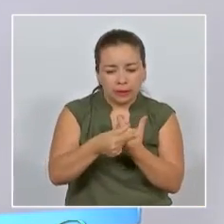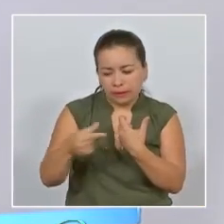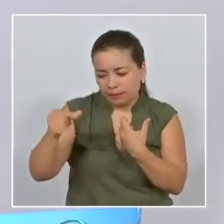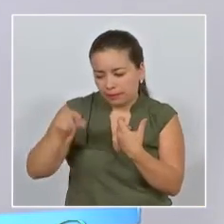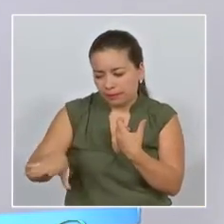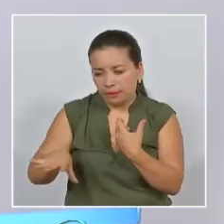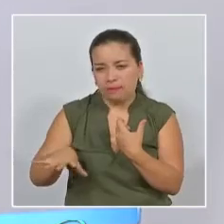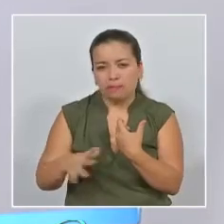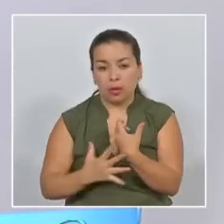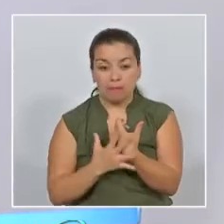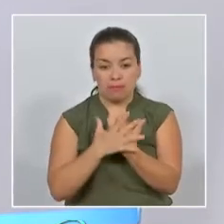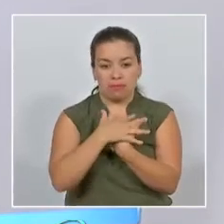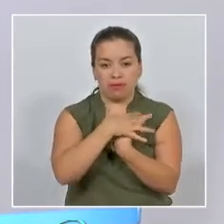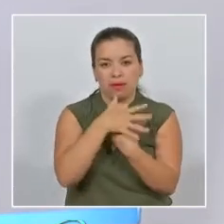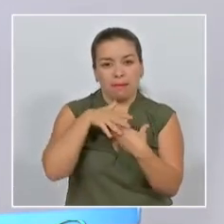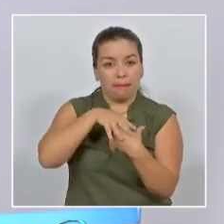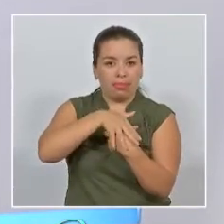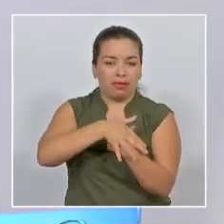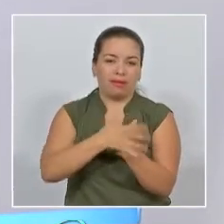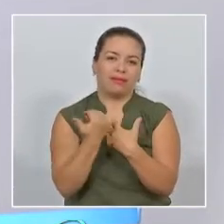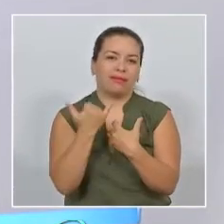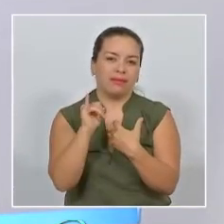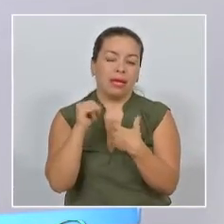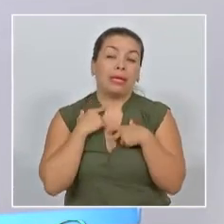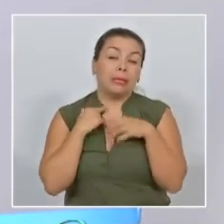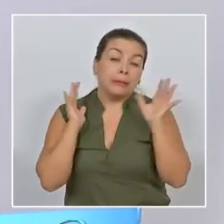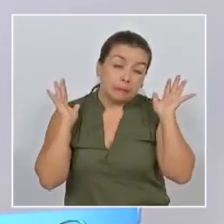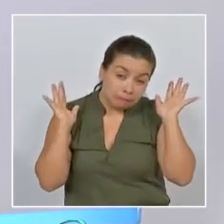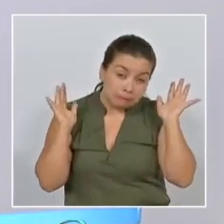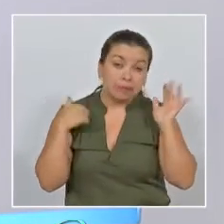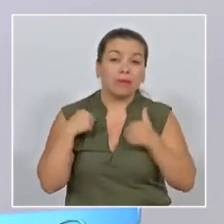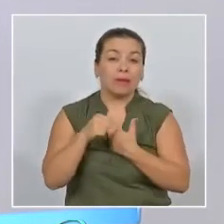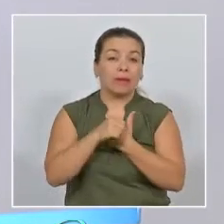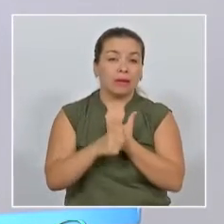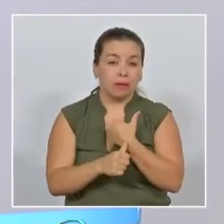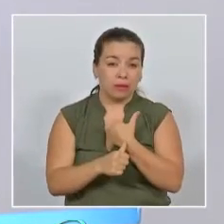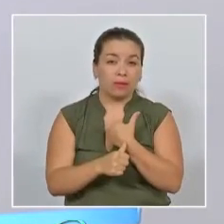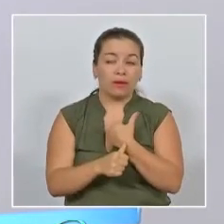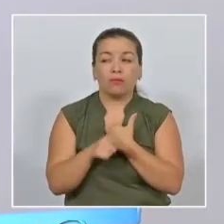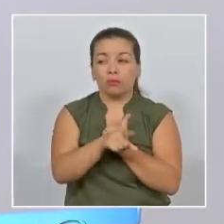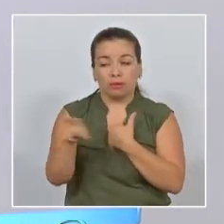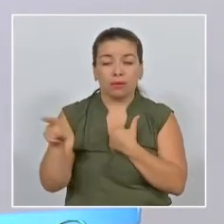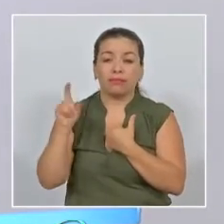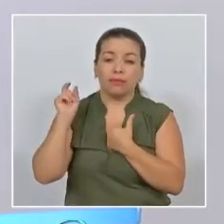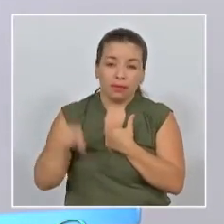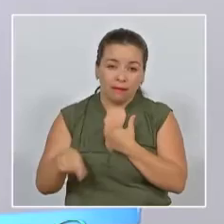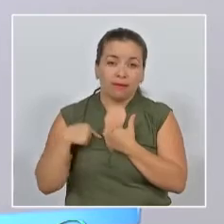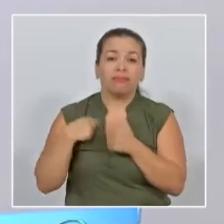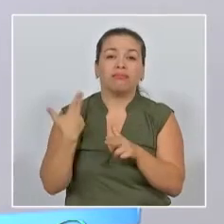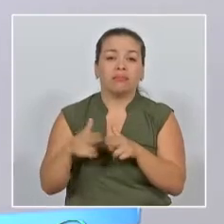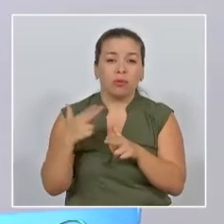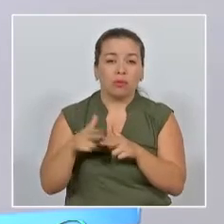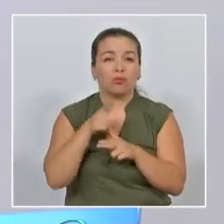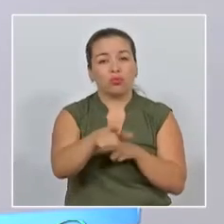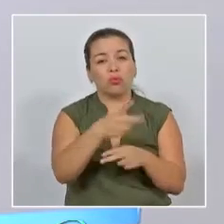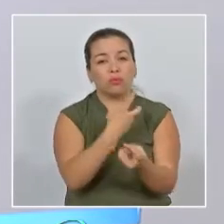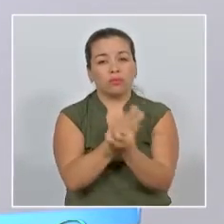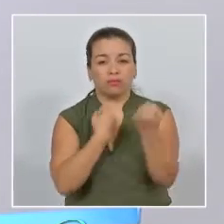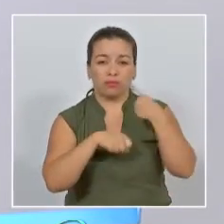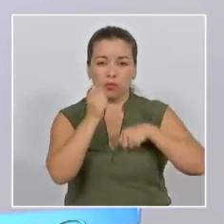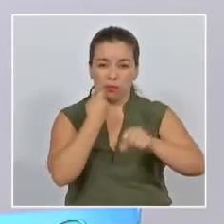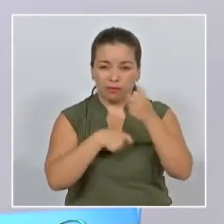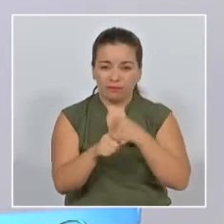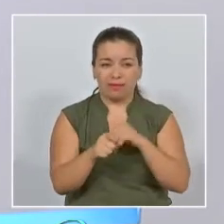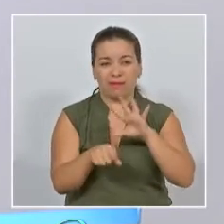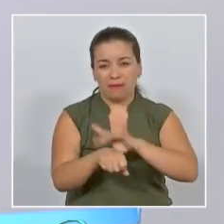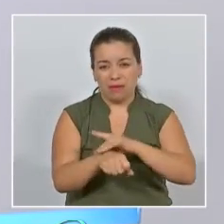parte. Y es una posibilidad quirúrgica que definitivamente usted debe tomar esa decisión más con sus ortopedistas y sus médicos que